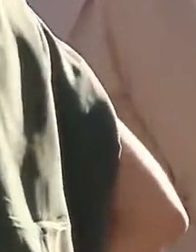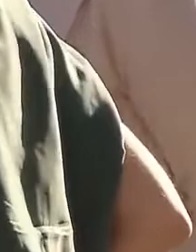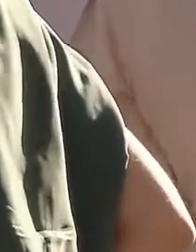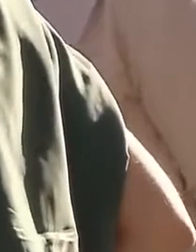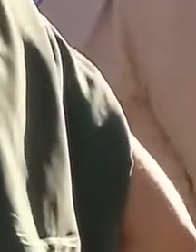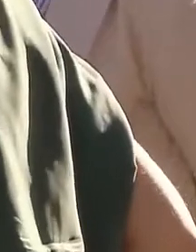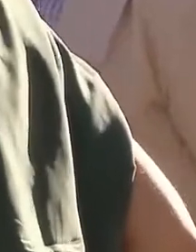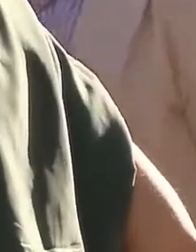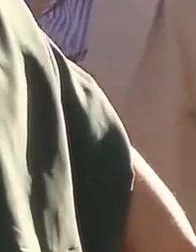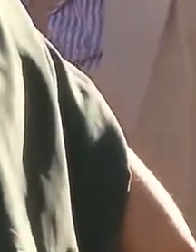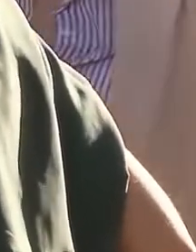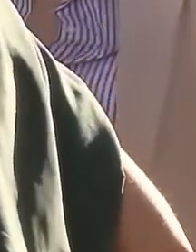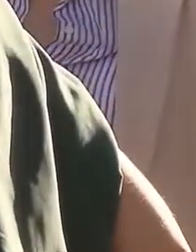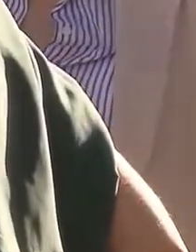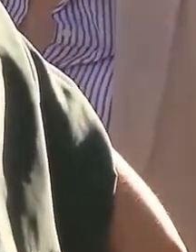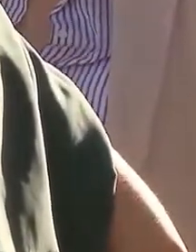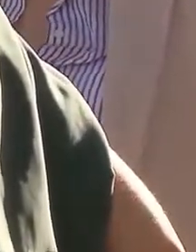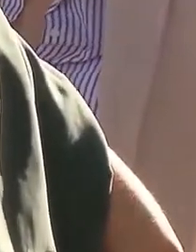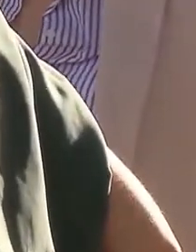¡Ay, Paula!